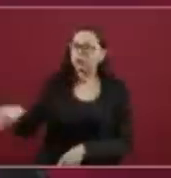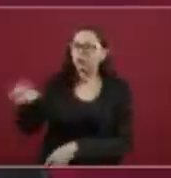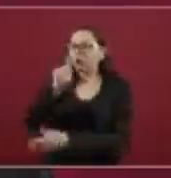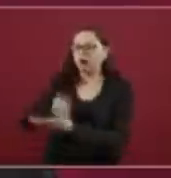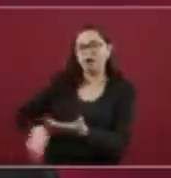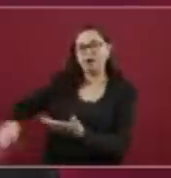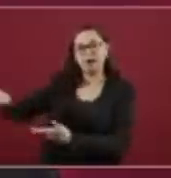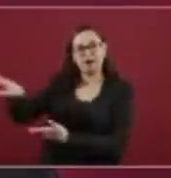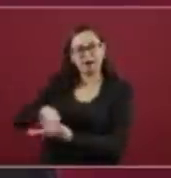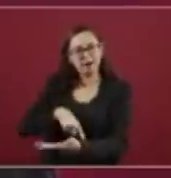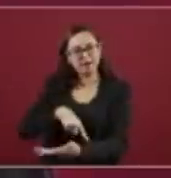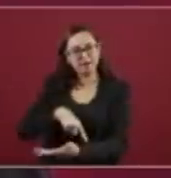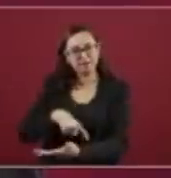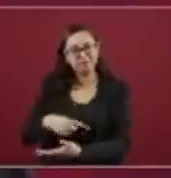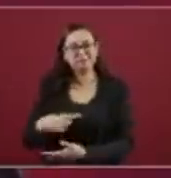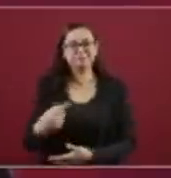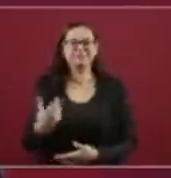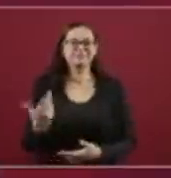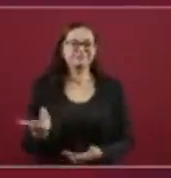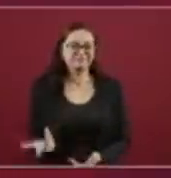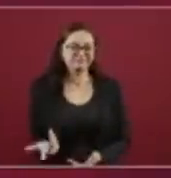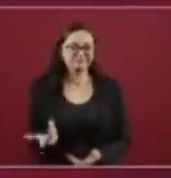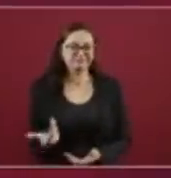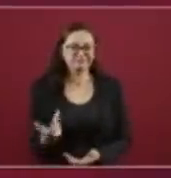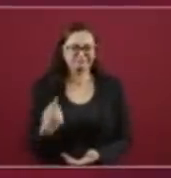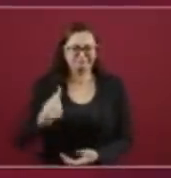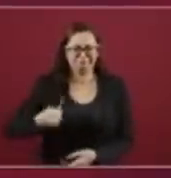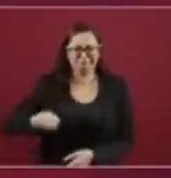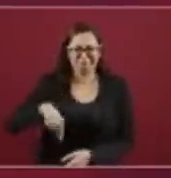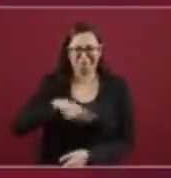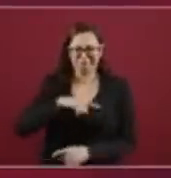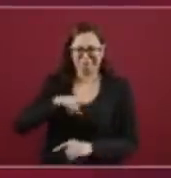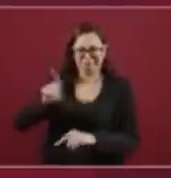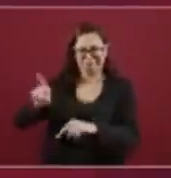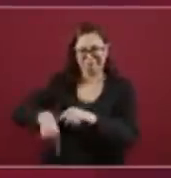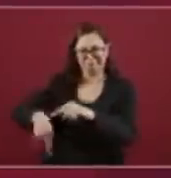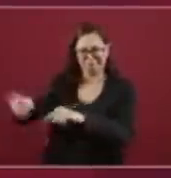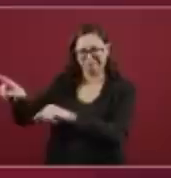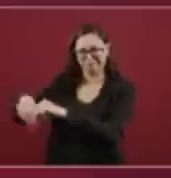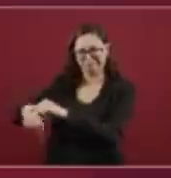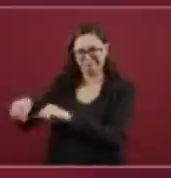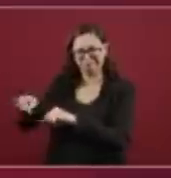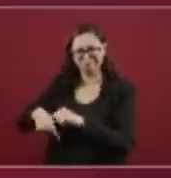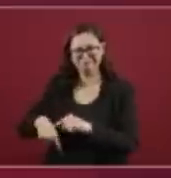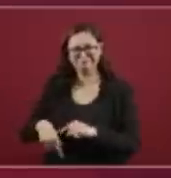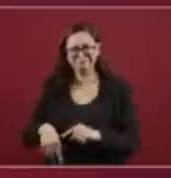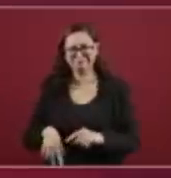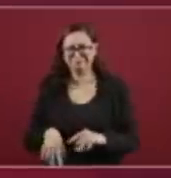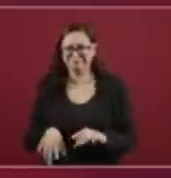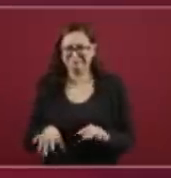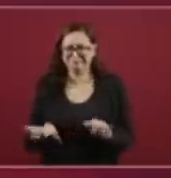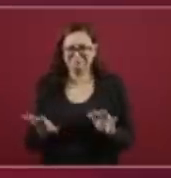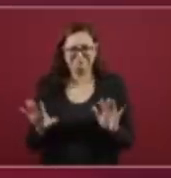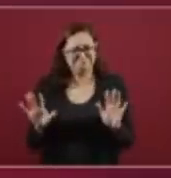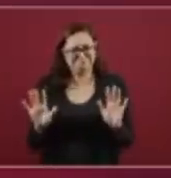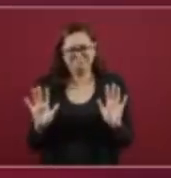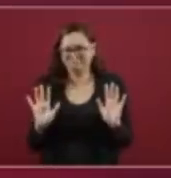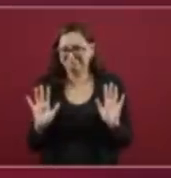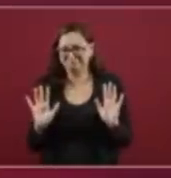que se cancelaban las estancias infantiles, cosa que no